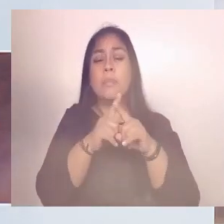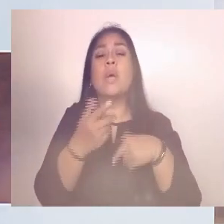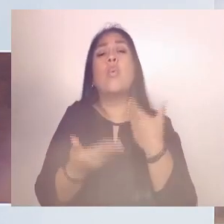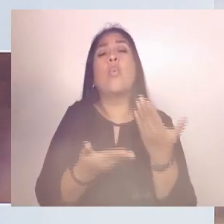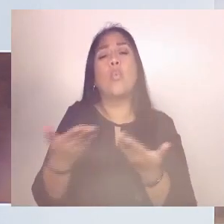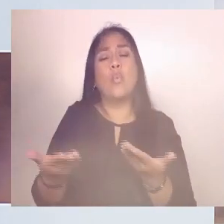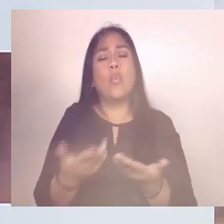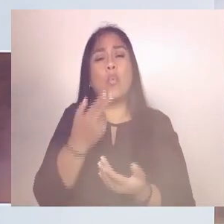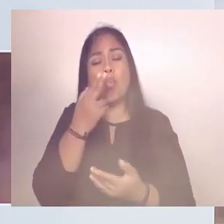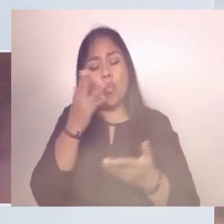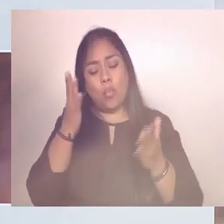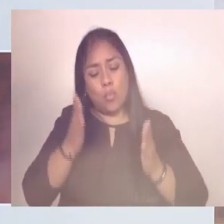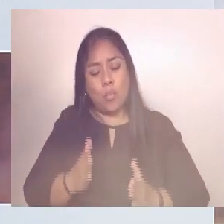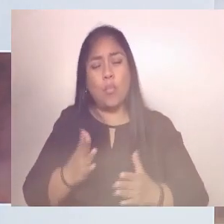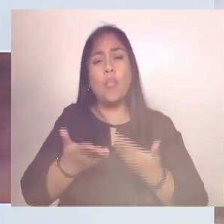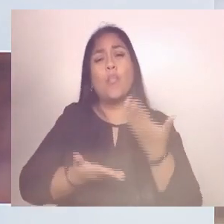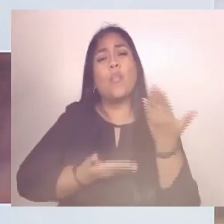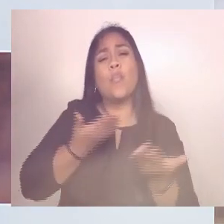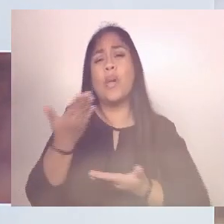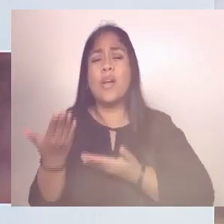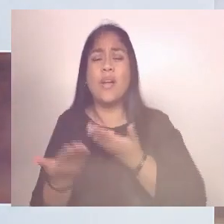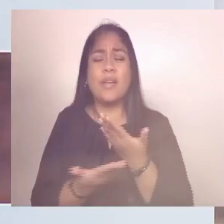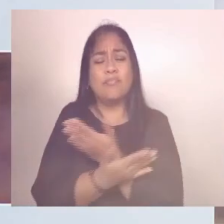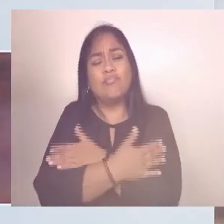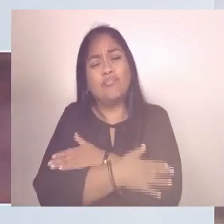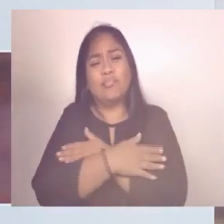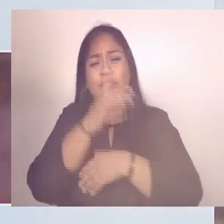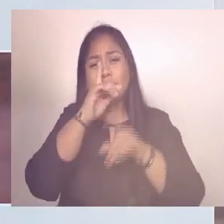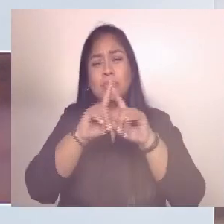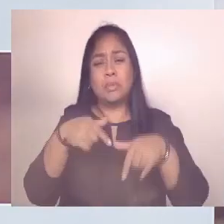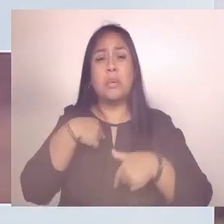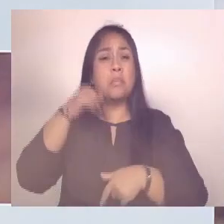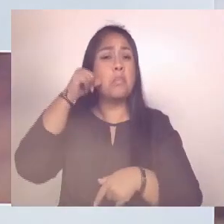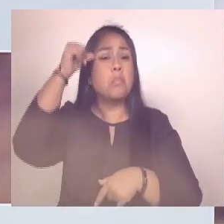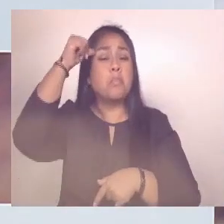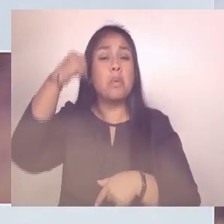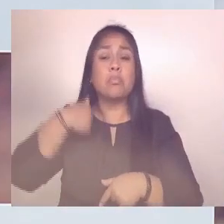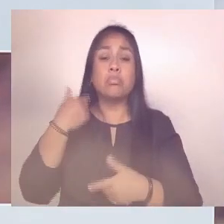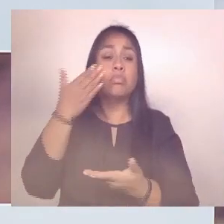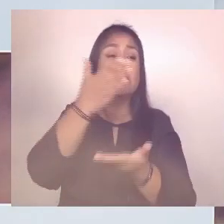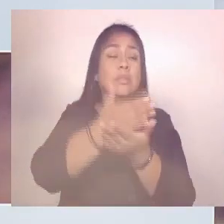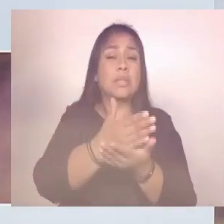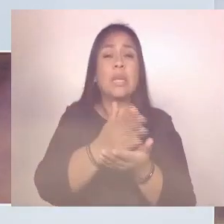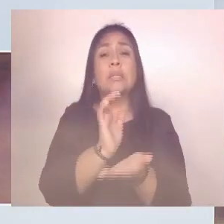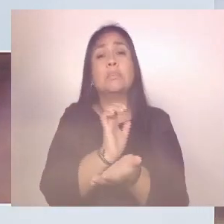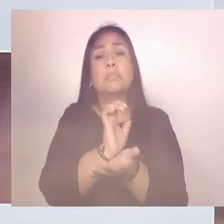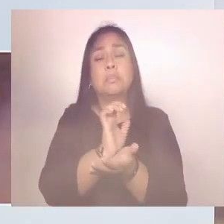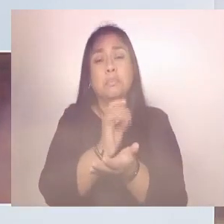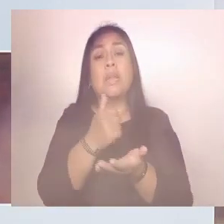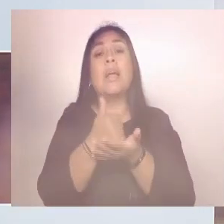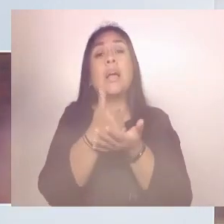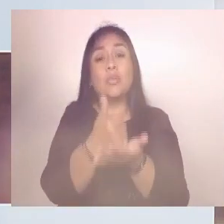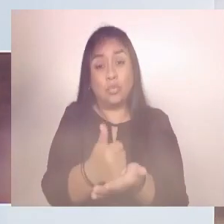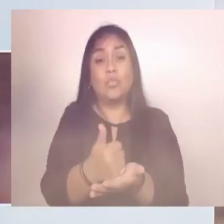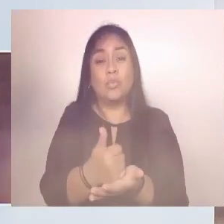humano y cálido, porque ese adulto también llega ahí esperando esa mano que se le tiende y a veces